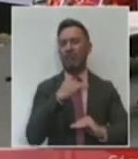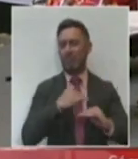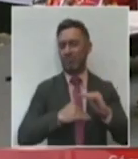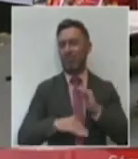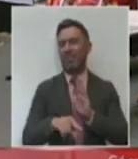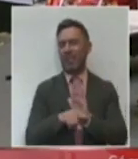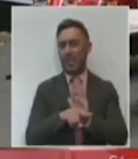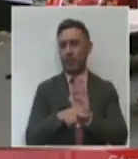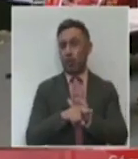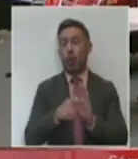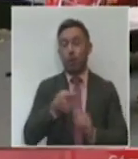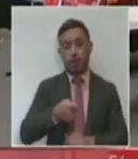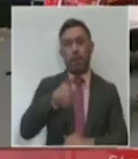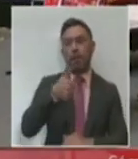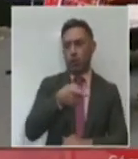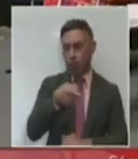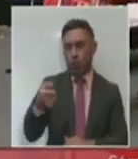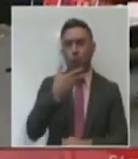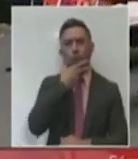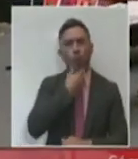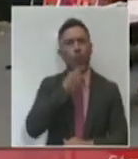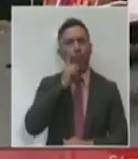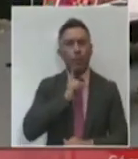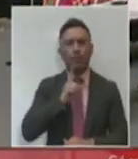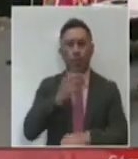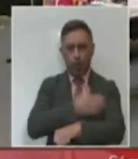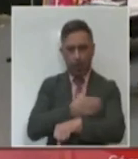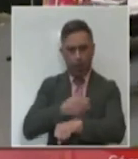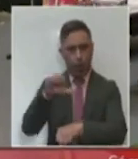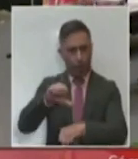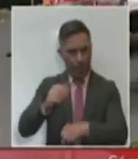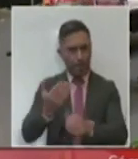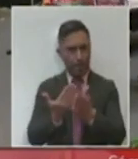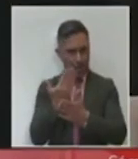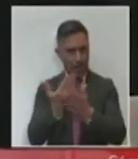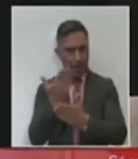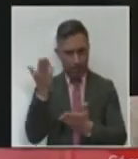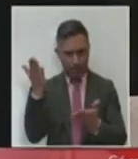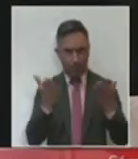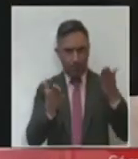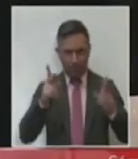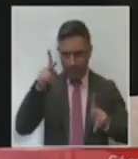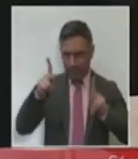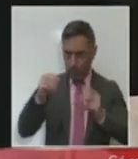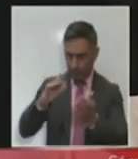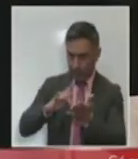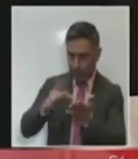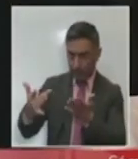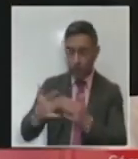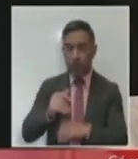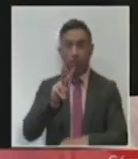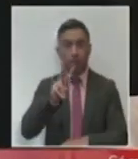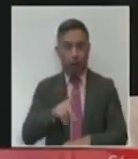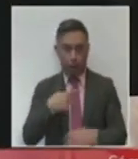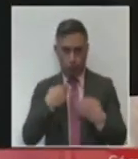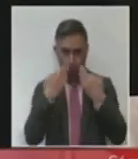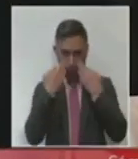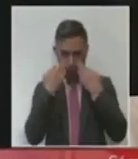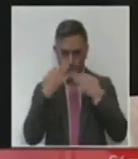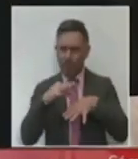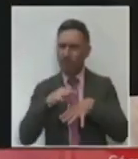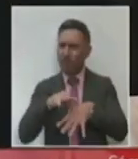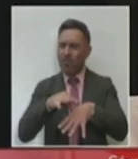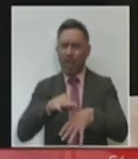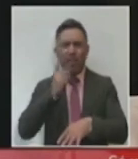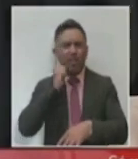compañeros agradeciendo a todas y a todos por esta mañana. Pues yo lo digo y lo vivo todos los días. Lo